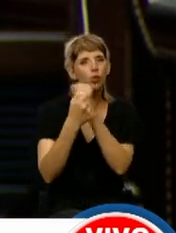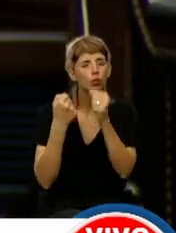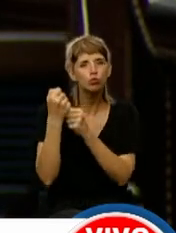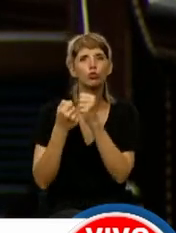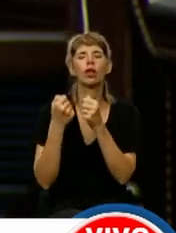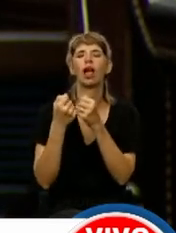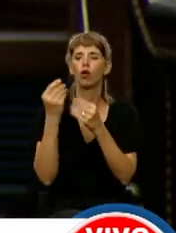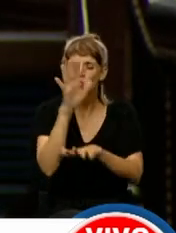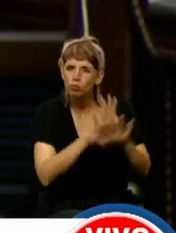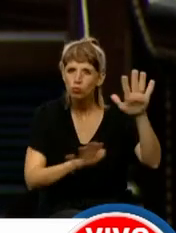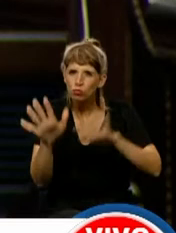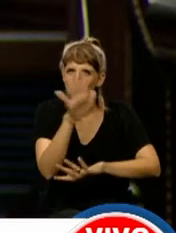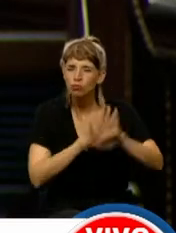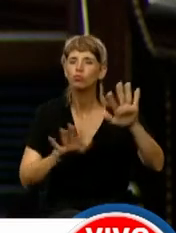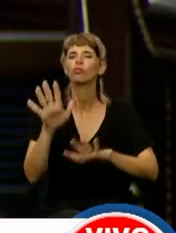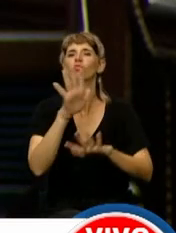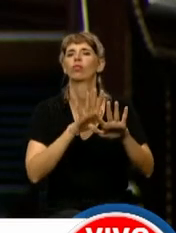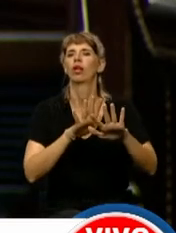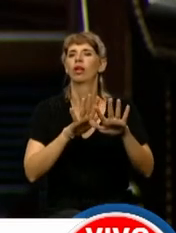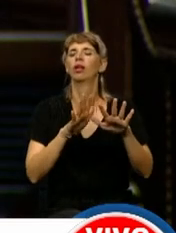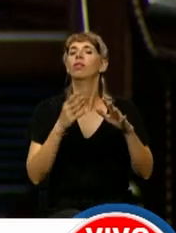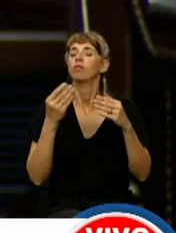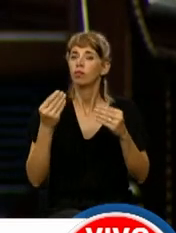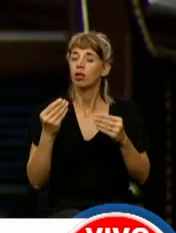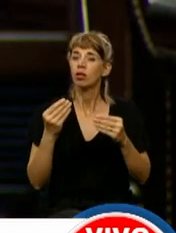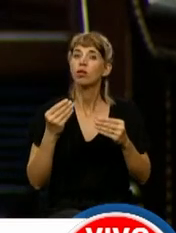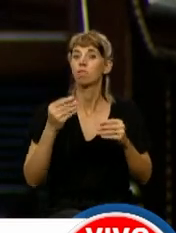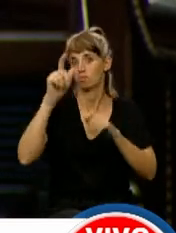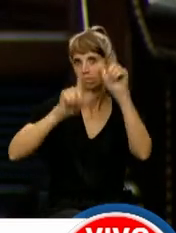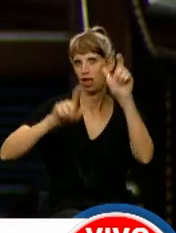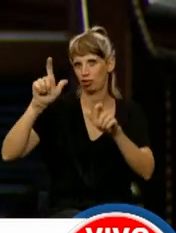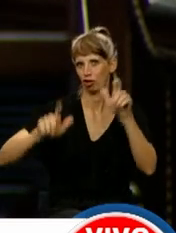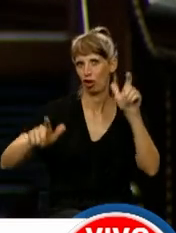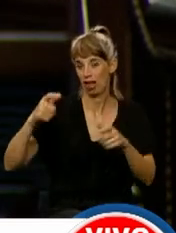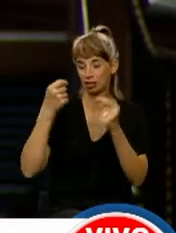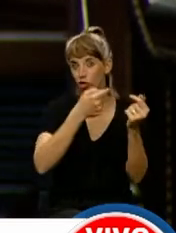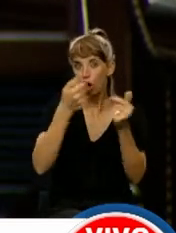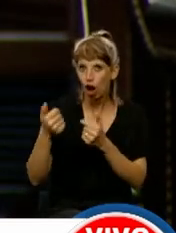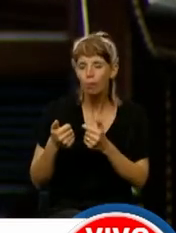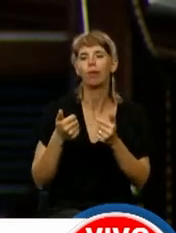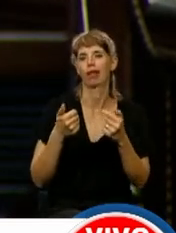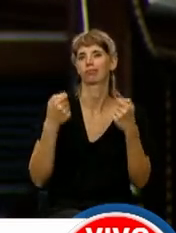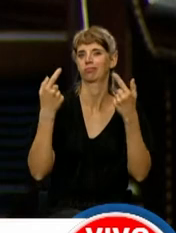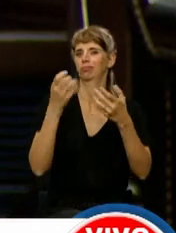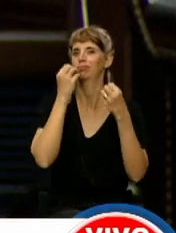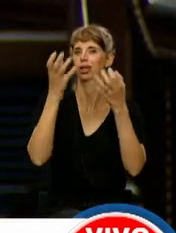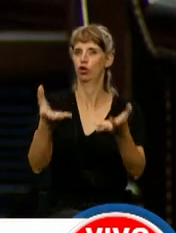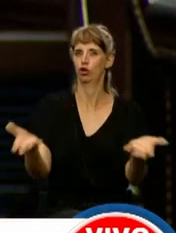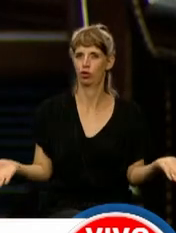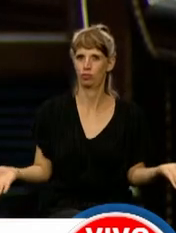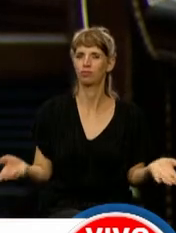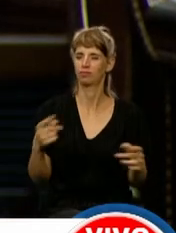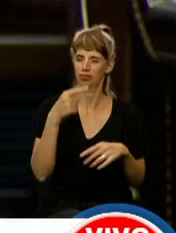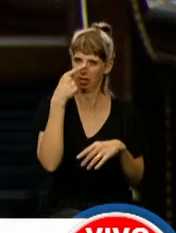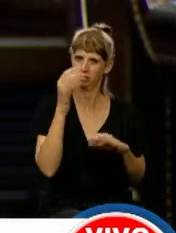rearmó y por supuesto se vio beneficiada los consumidores eso es lo que estamos buscando y para terminar señor presidente